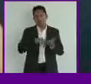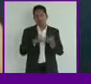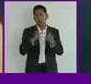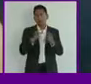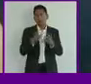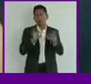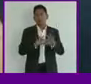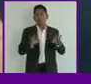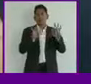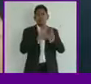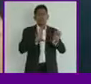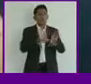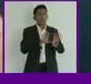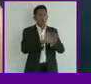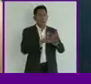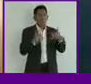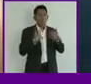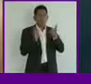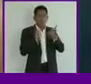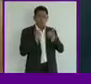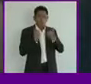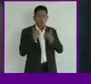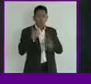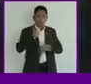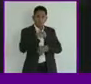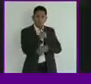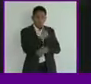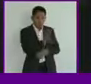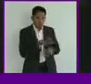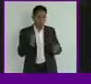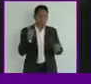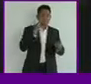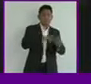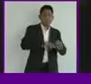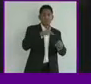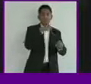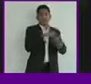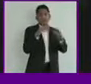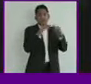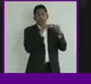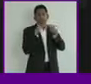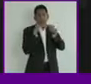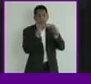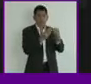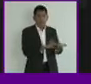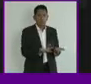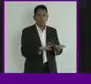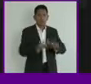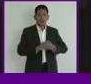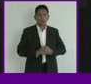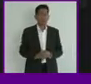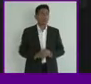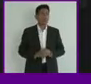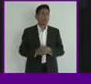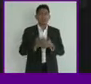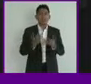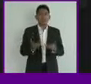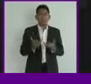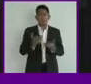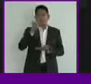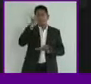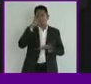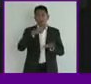que los jóvenes podemos acercarnos a la democracia y lo que significa esto. Y bueno, me gustaría retomar las ideas que se aportaron acerca de la forma